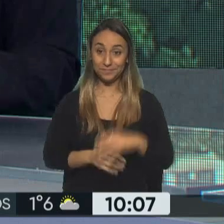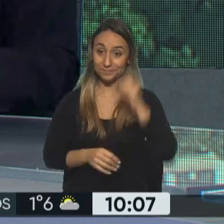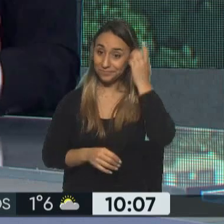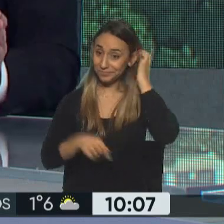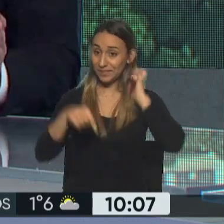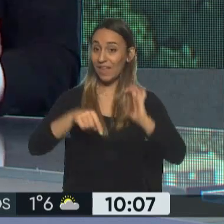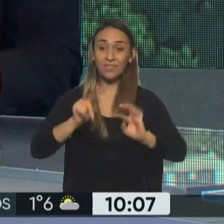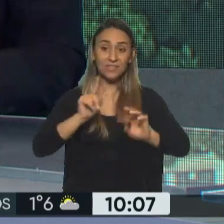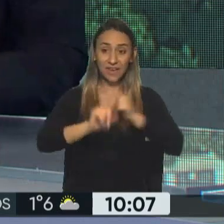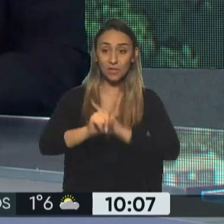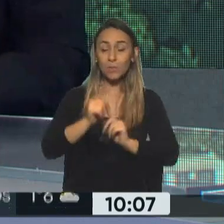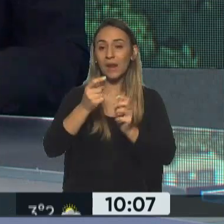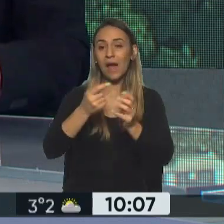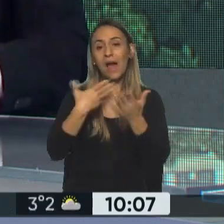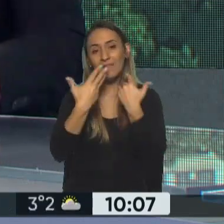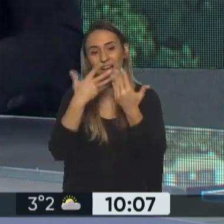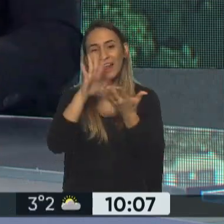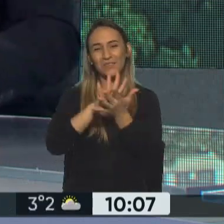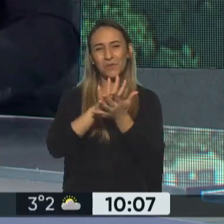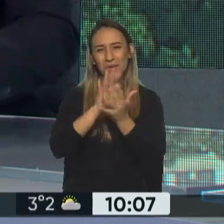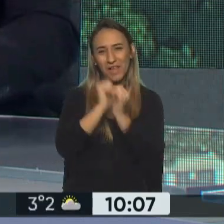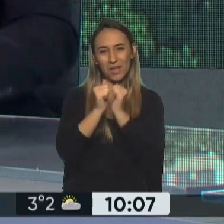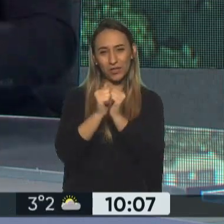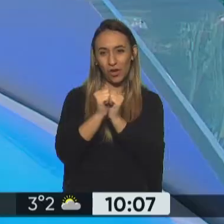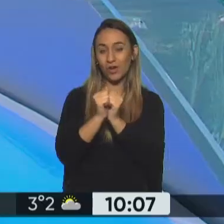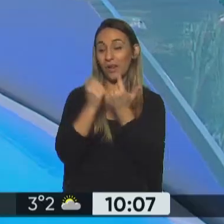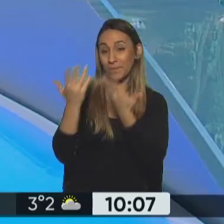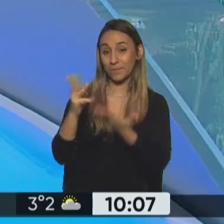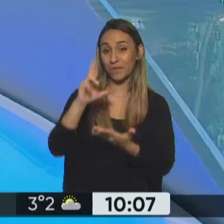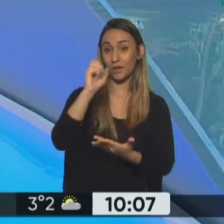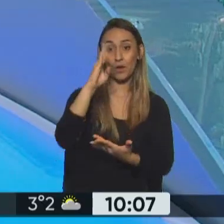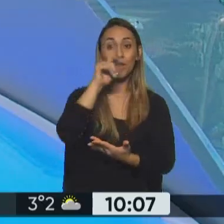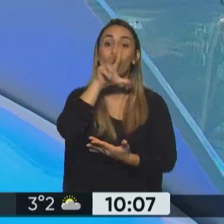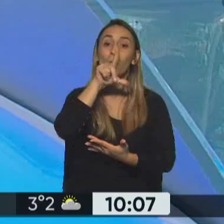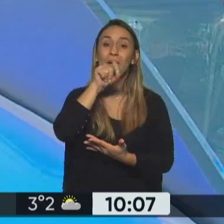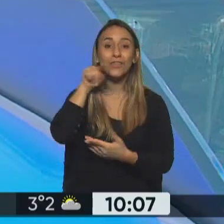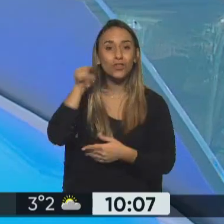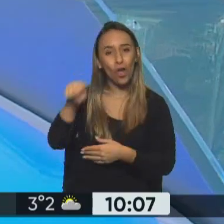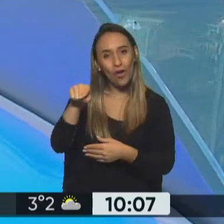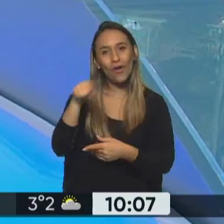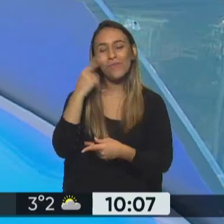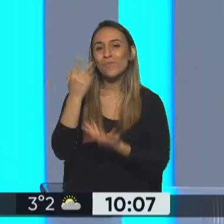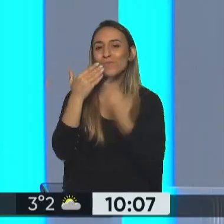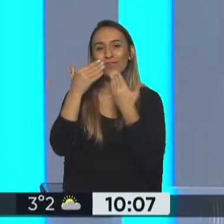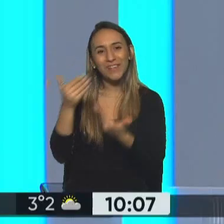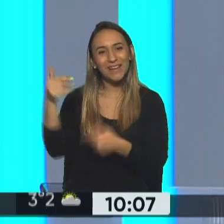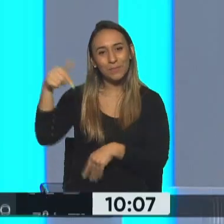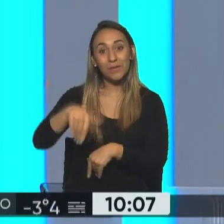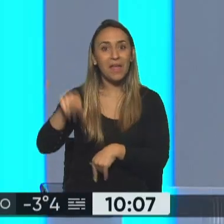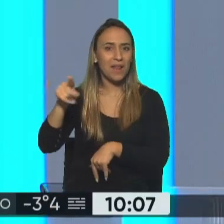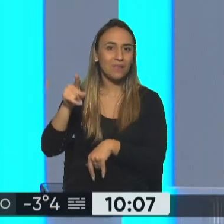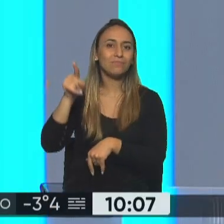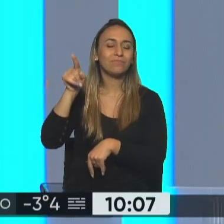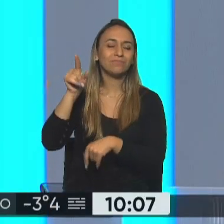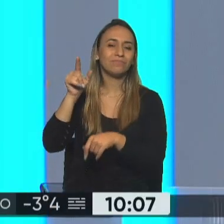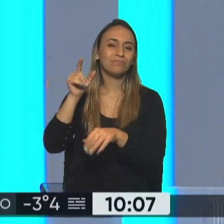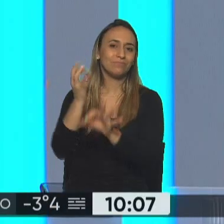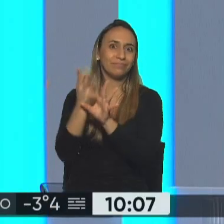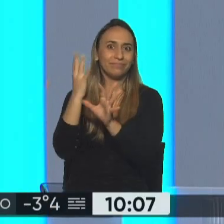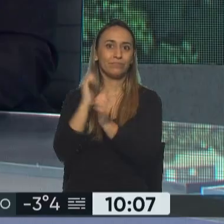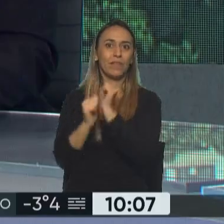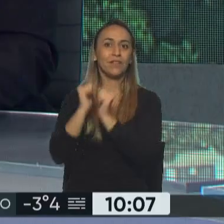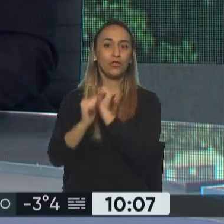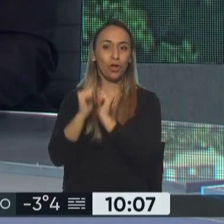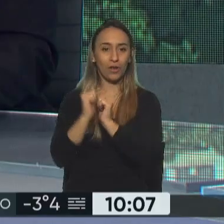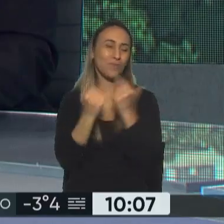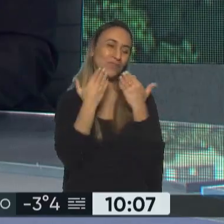Hablar ya mismo de la historia de este 25 de mayo. Estamos con Roberto Colimodio, historiador. Roberto, gracias por venir, un placer. No, igualmente para mí, gracias Pablo, gracias Verónica